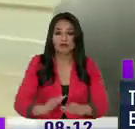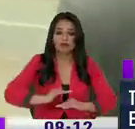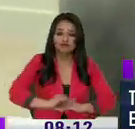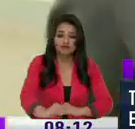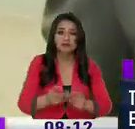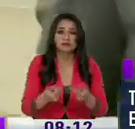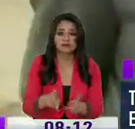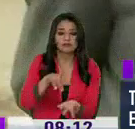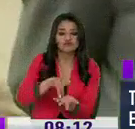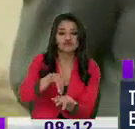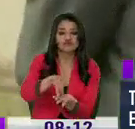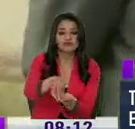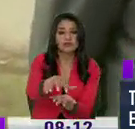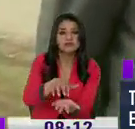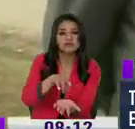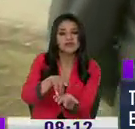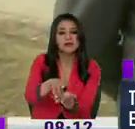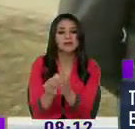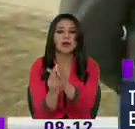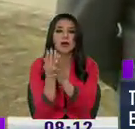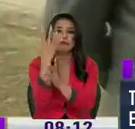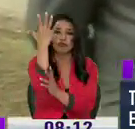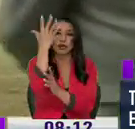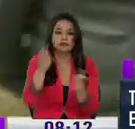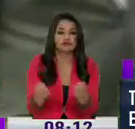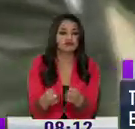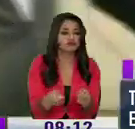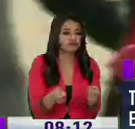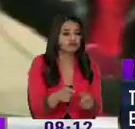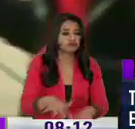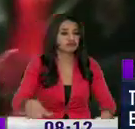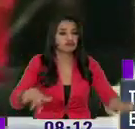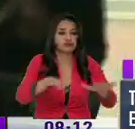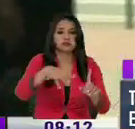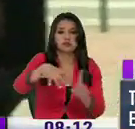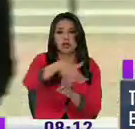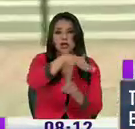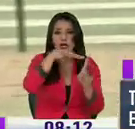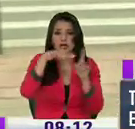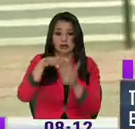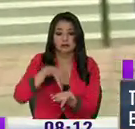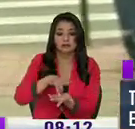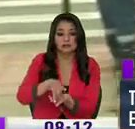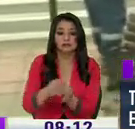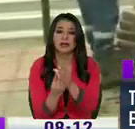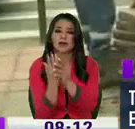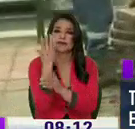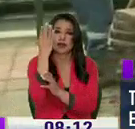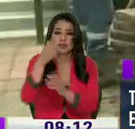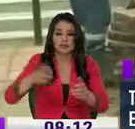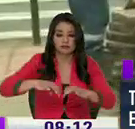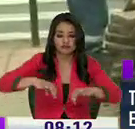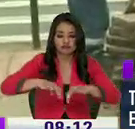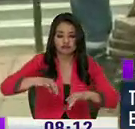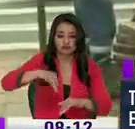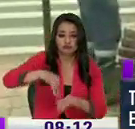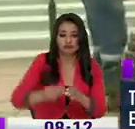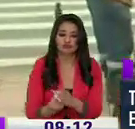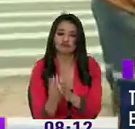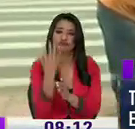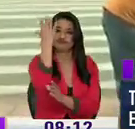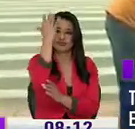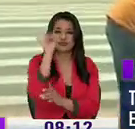árboles, realizando podas. En el Parque El Arbolito se realizó una siembra simbólica de árboles el día